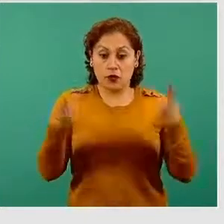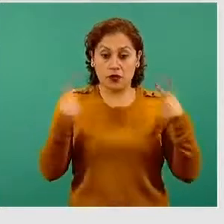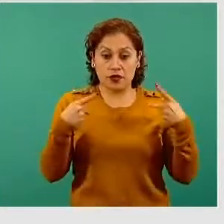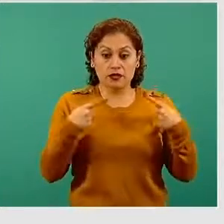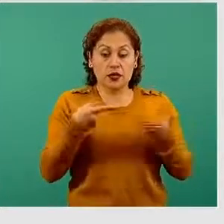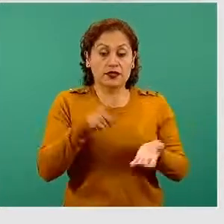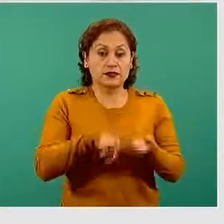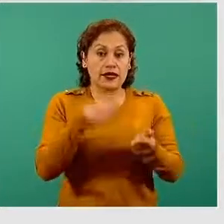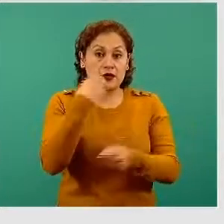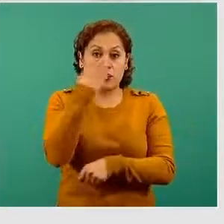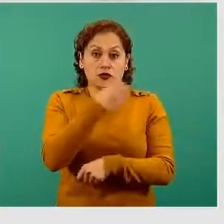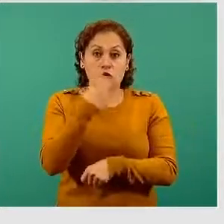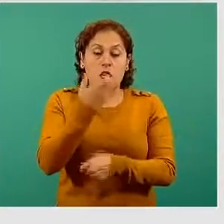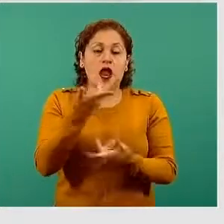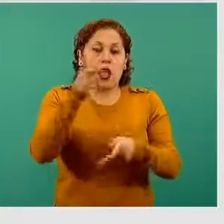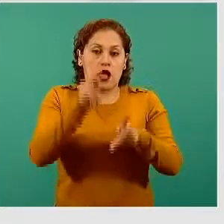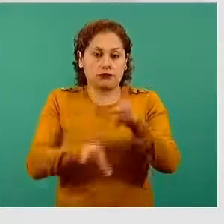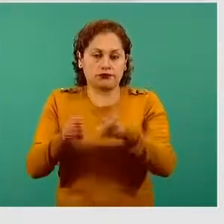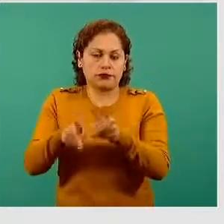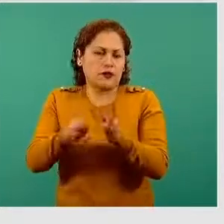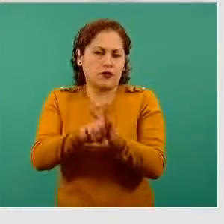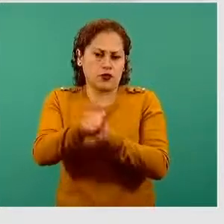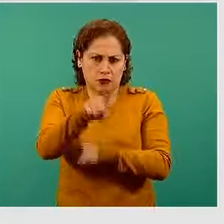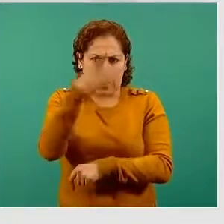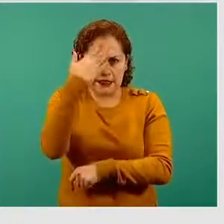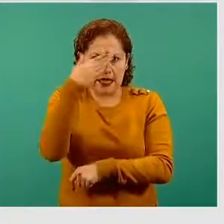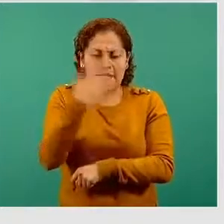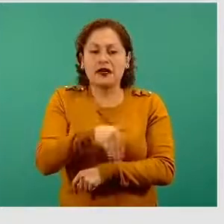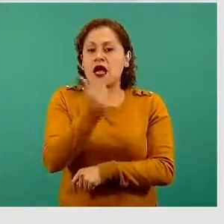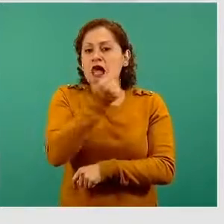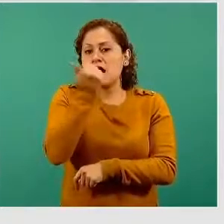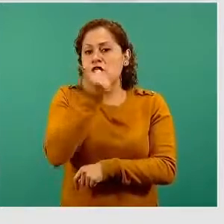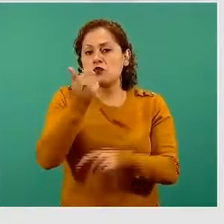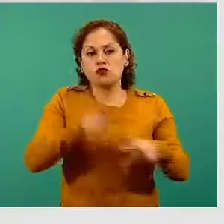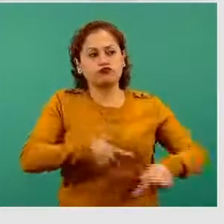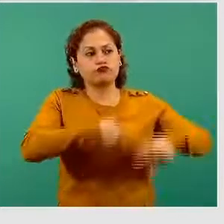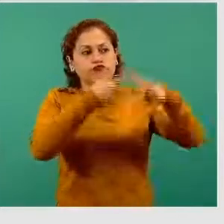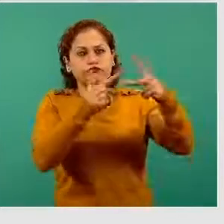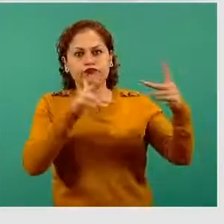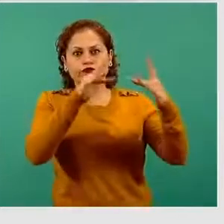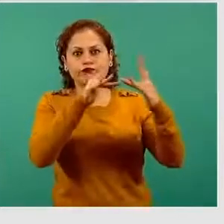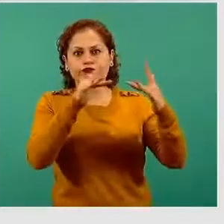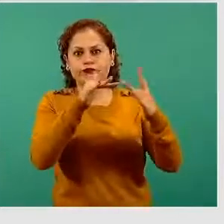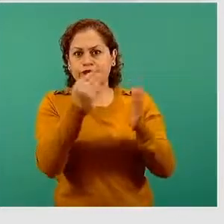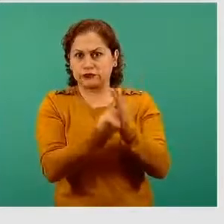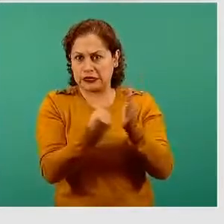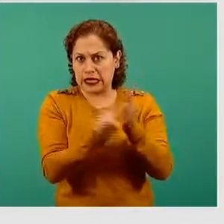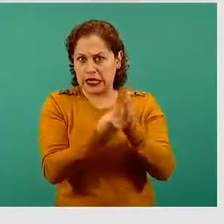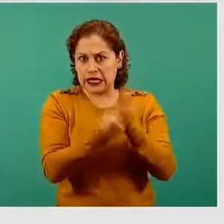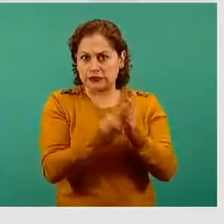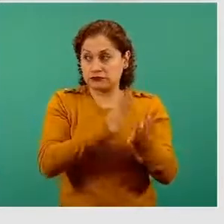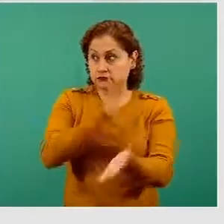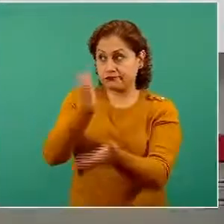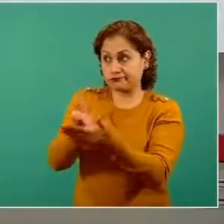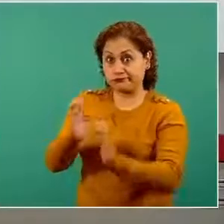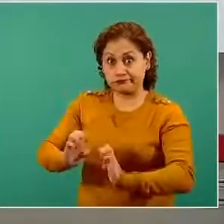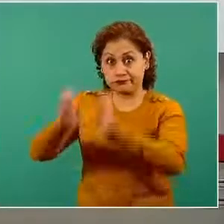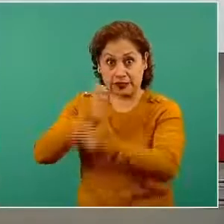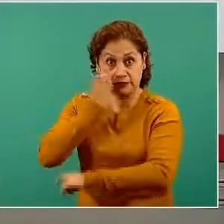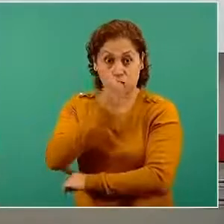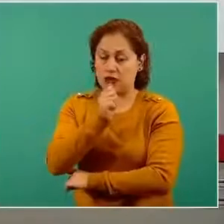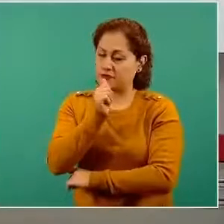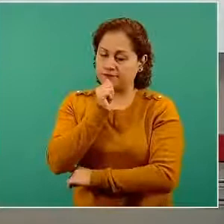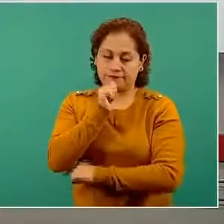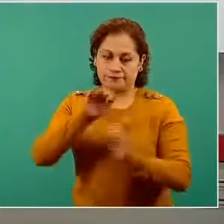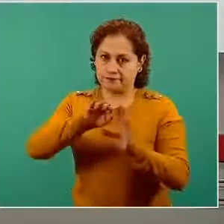que han estado tomando sus clases de manera virtual, es decir, no han acudido de manera presencial a las escuelas, pues bueno, también será un